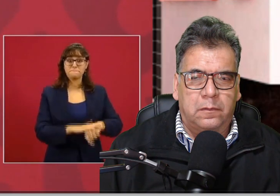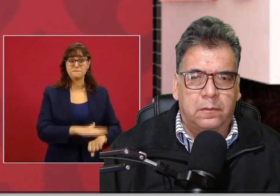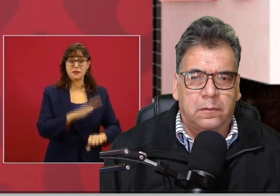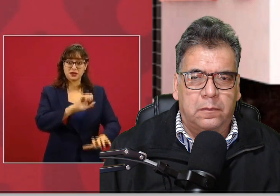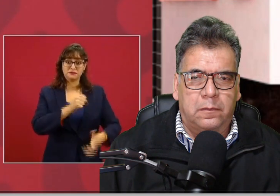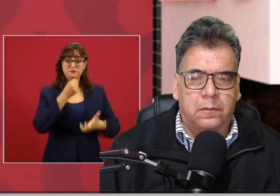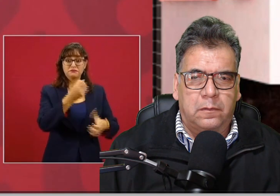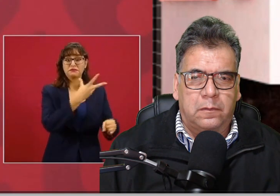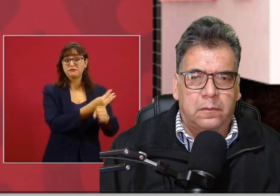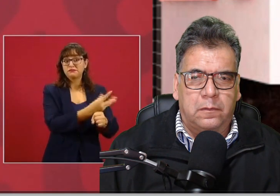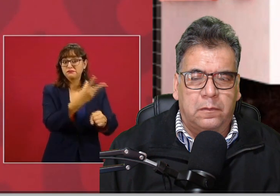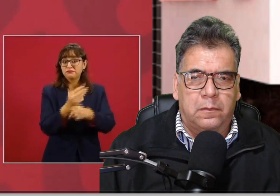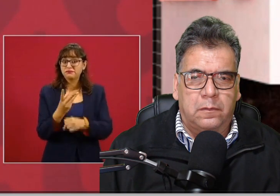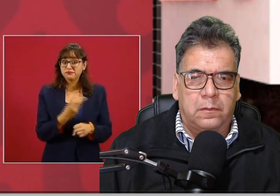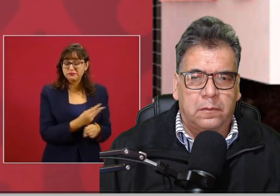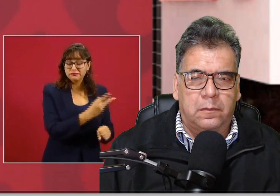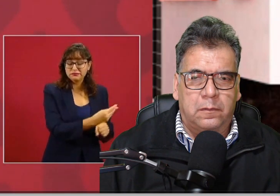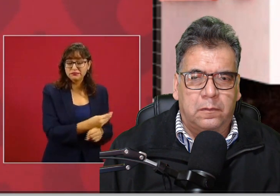inservible, sino que